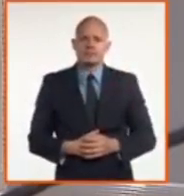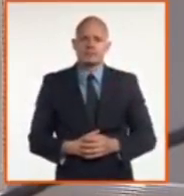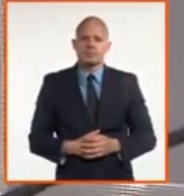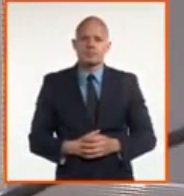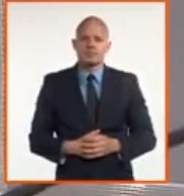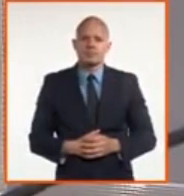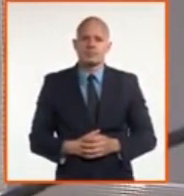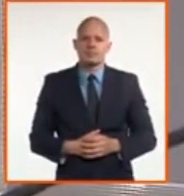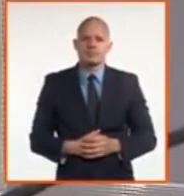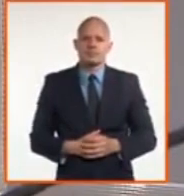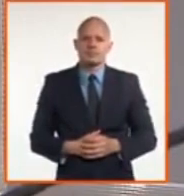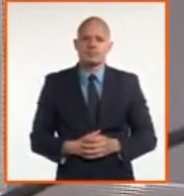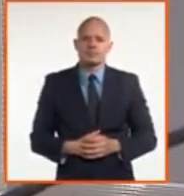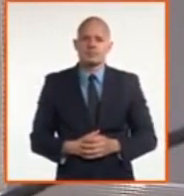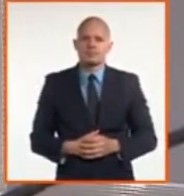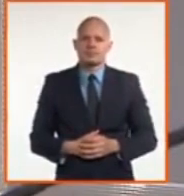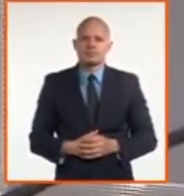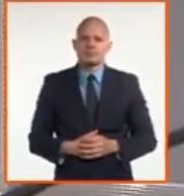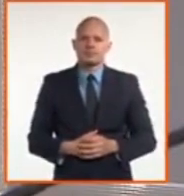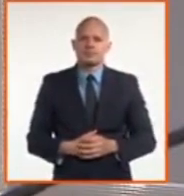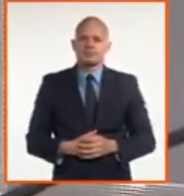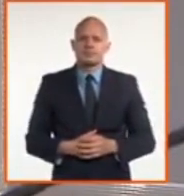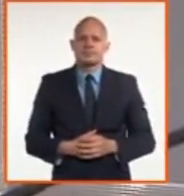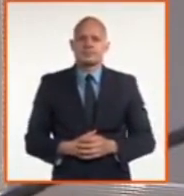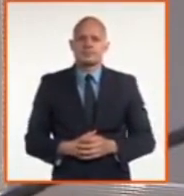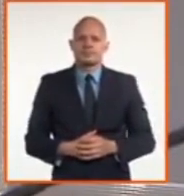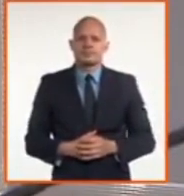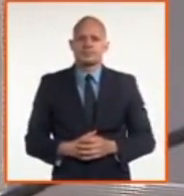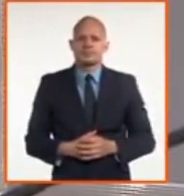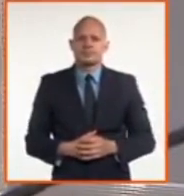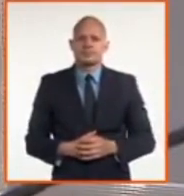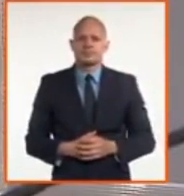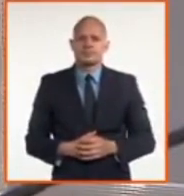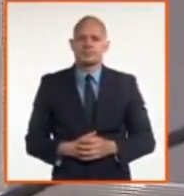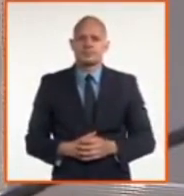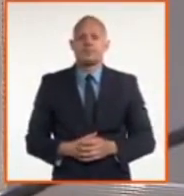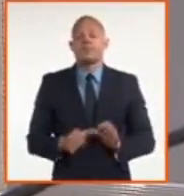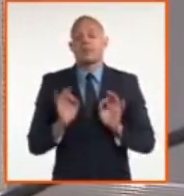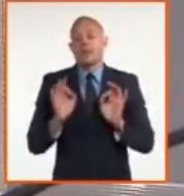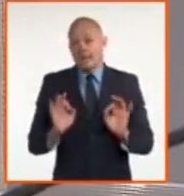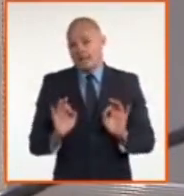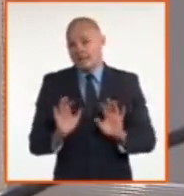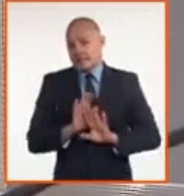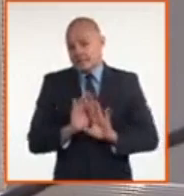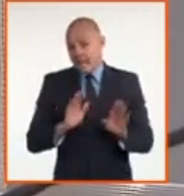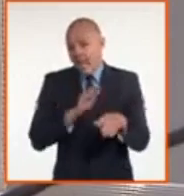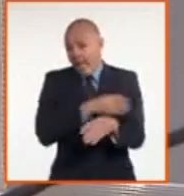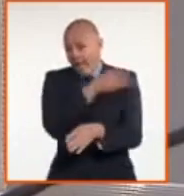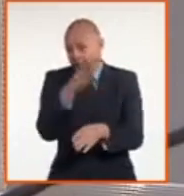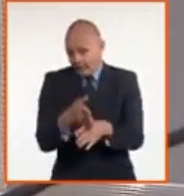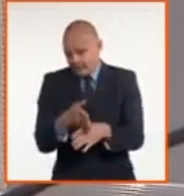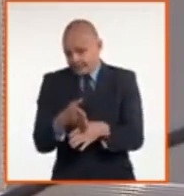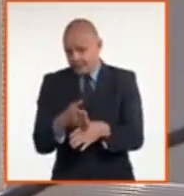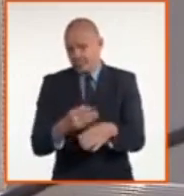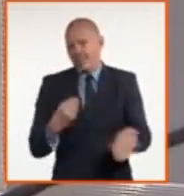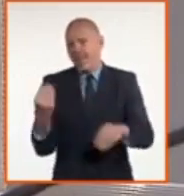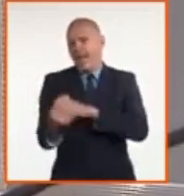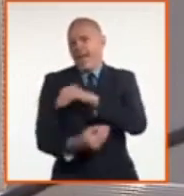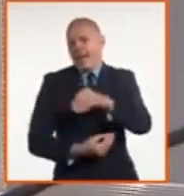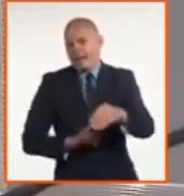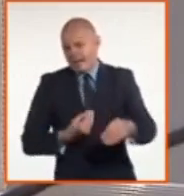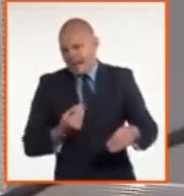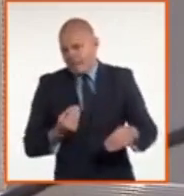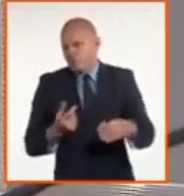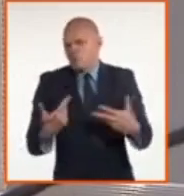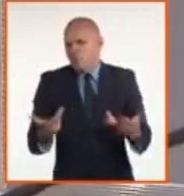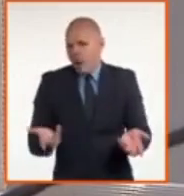nosotros ratificamos que este tipo que el tipo de cambio que se ha tenido en cuenta para las operaciones del mercado cambiario